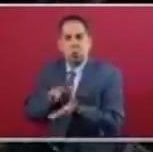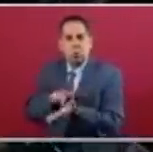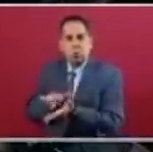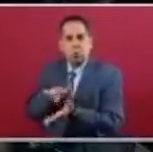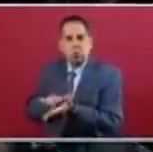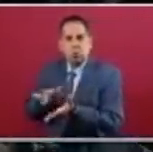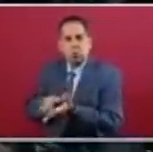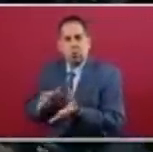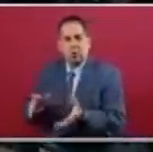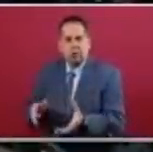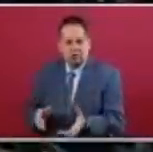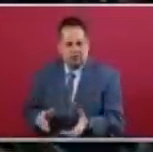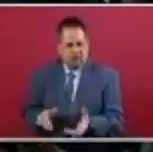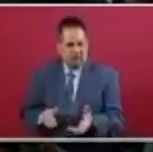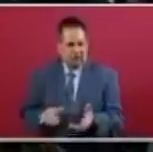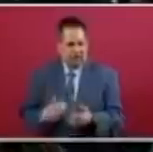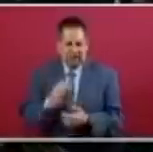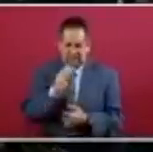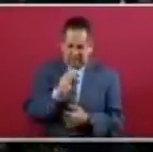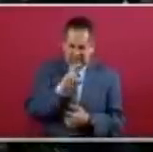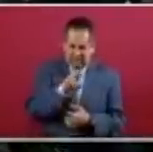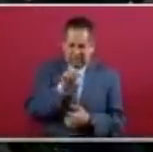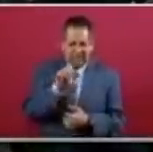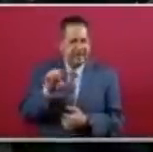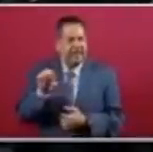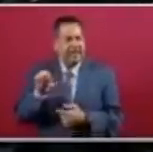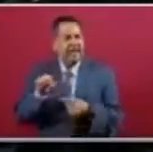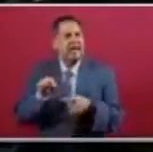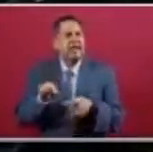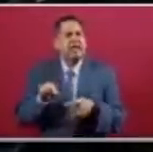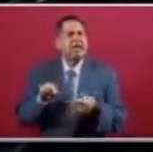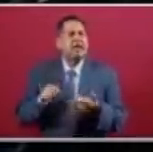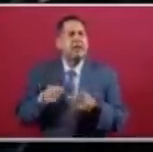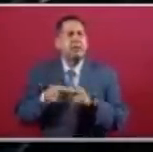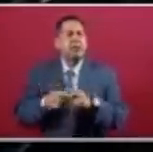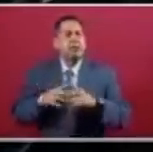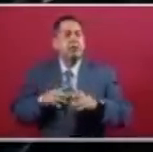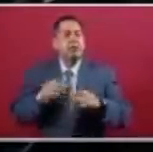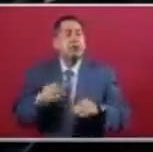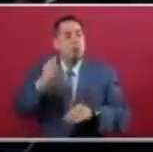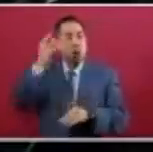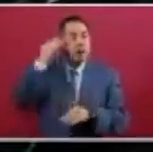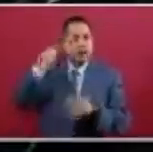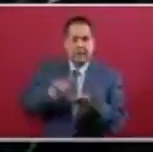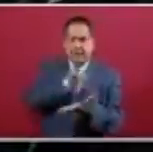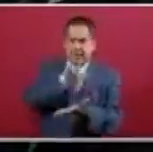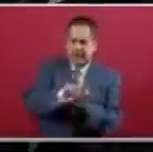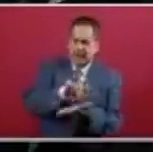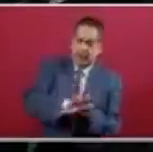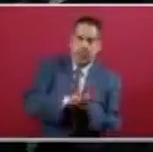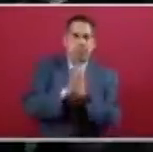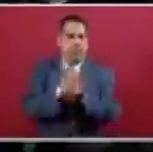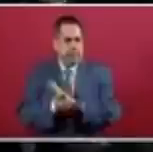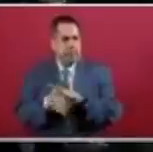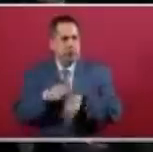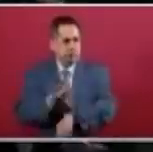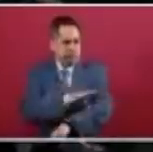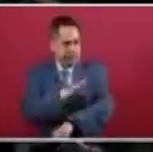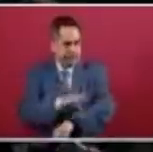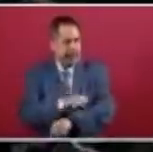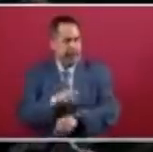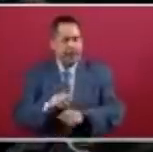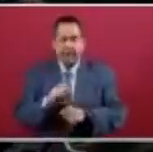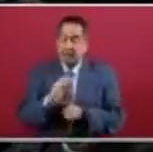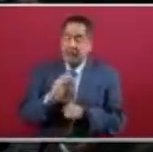Este organismo se creó a partir de la reforma energética y